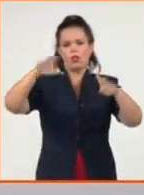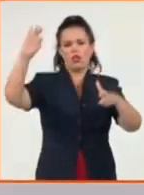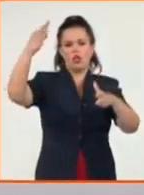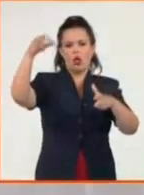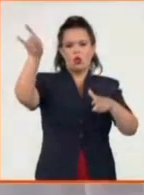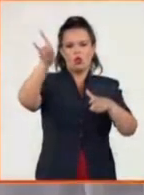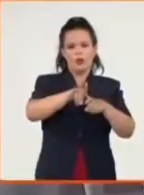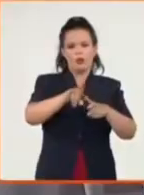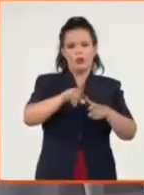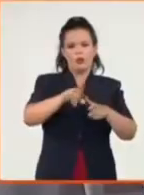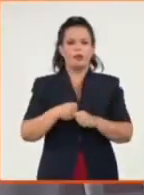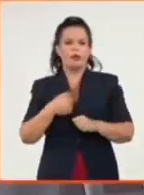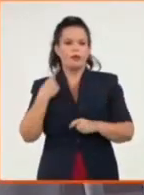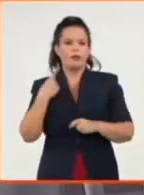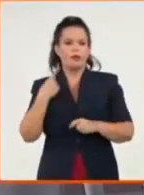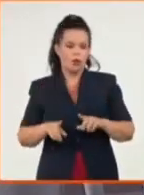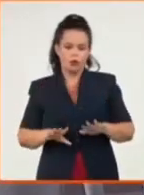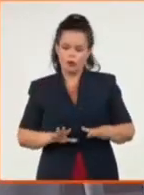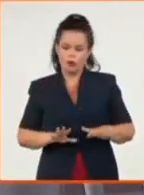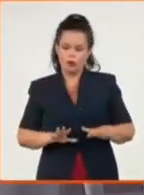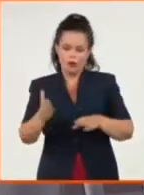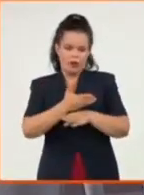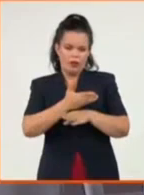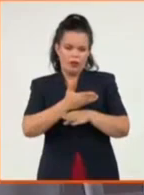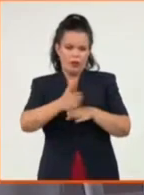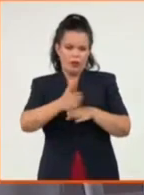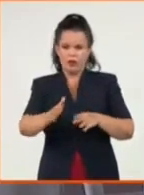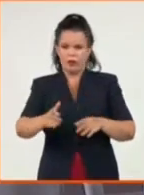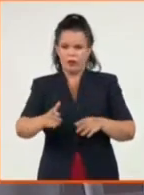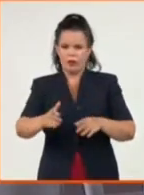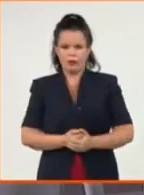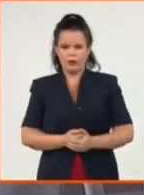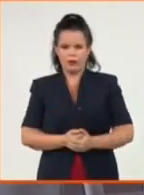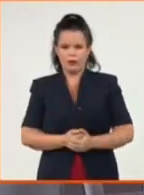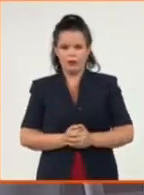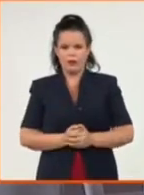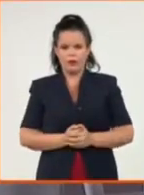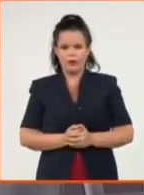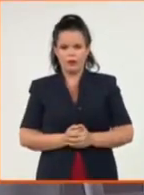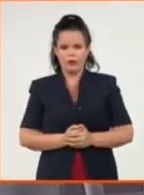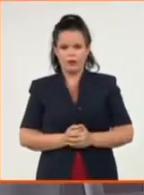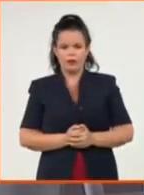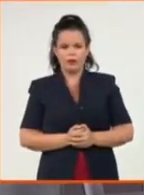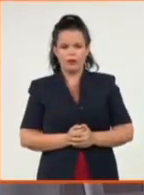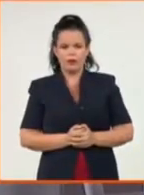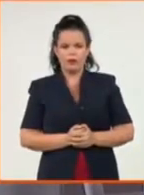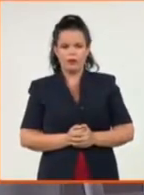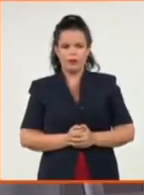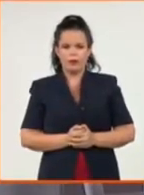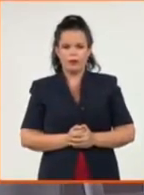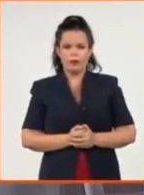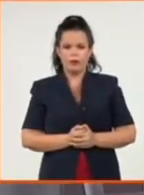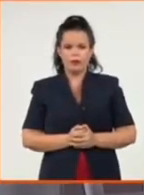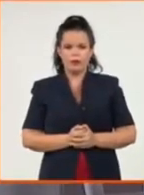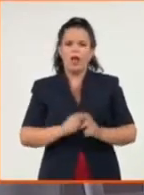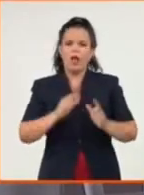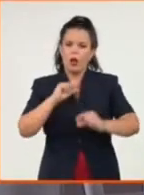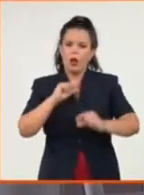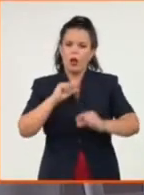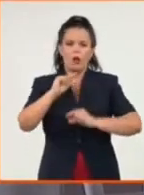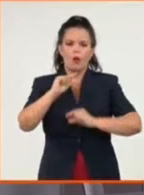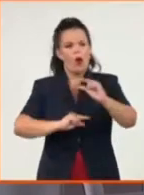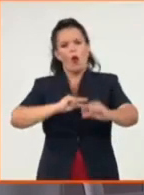están disponibles en esta red en la medida que vaya viendo mayor disponibilidad de esto de estos equipos bueno se van orando también